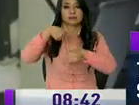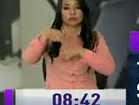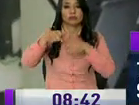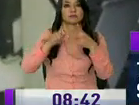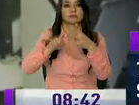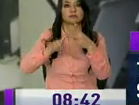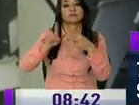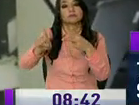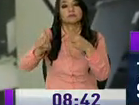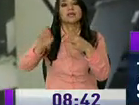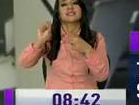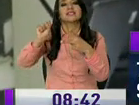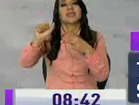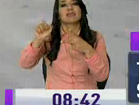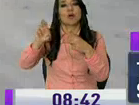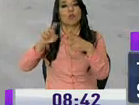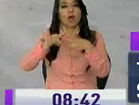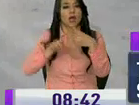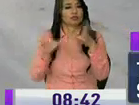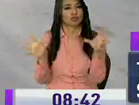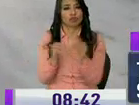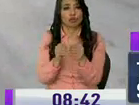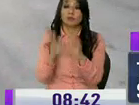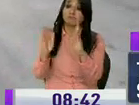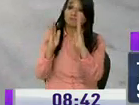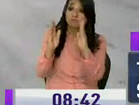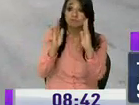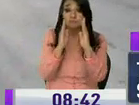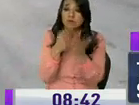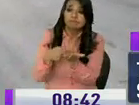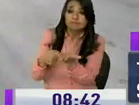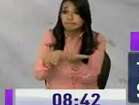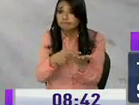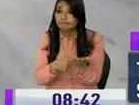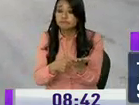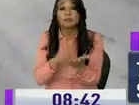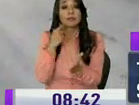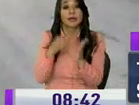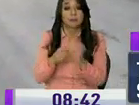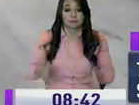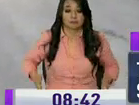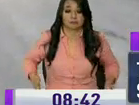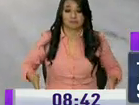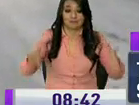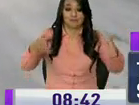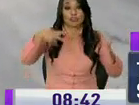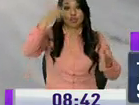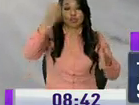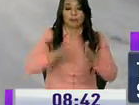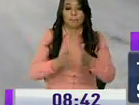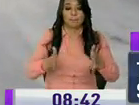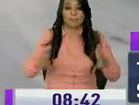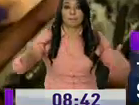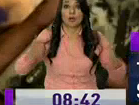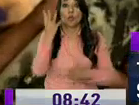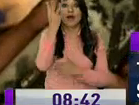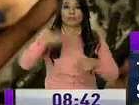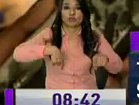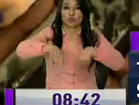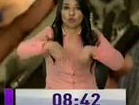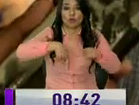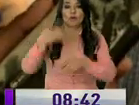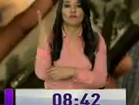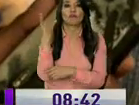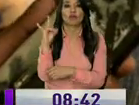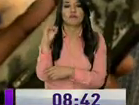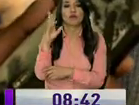Humberto Cholango de Senagua, atendieron las demandas, entre ellas la ampliación a 4 carriles de la Panamericana Norte en el tramo Bolívar-Rumichaca. 200 millones